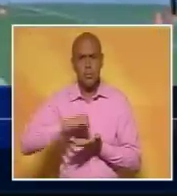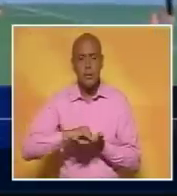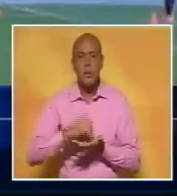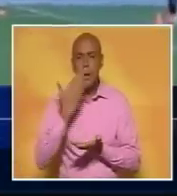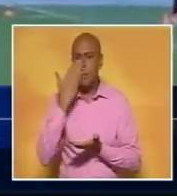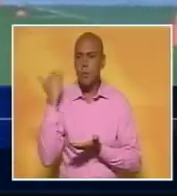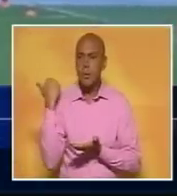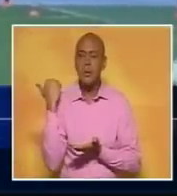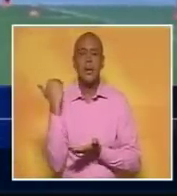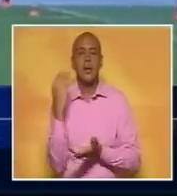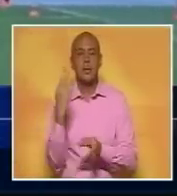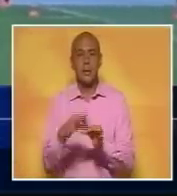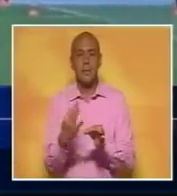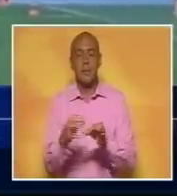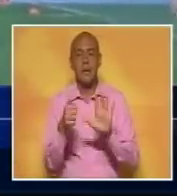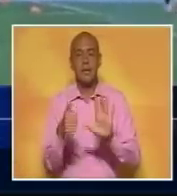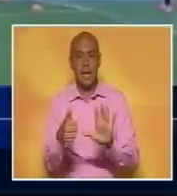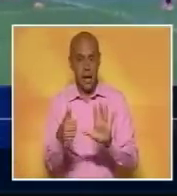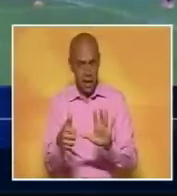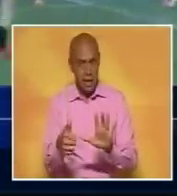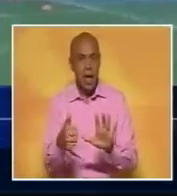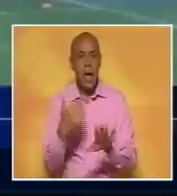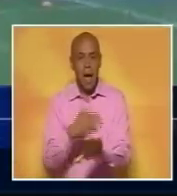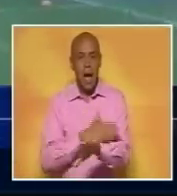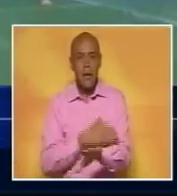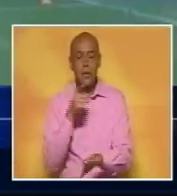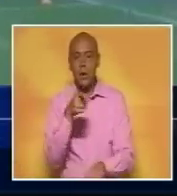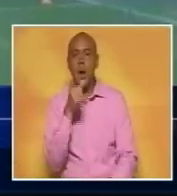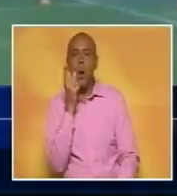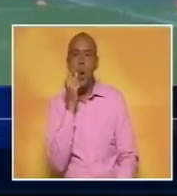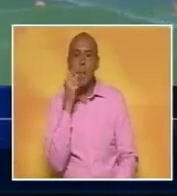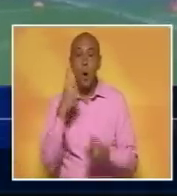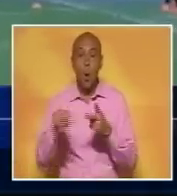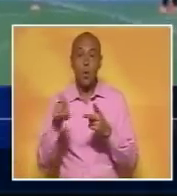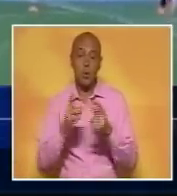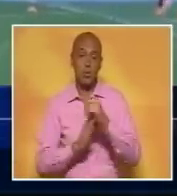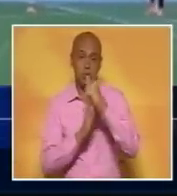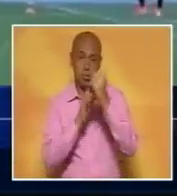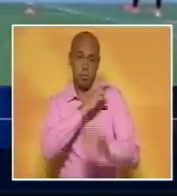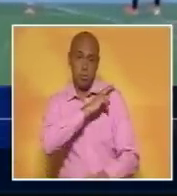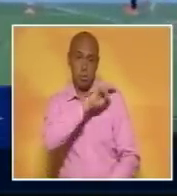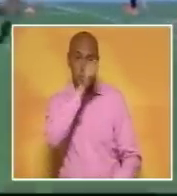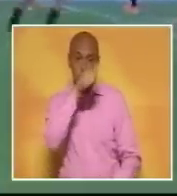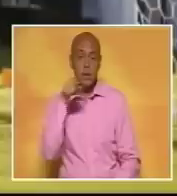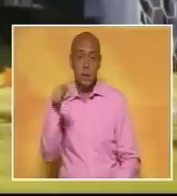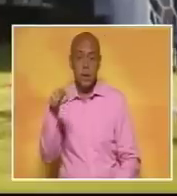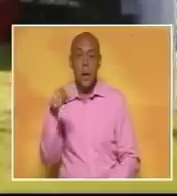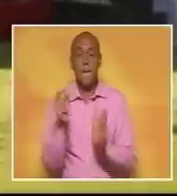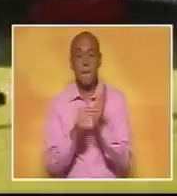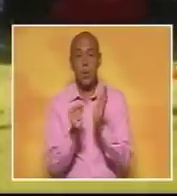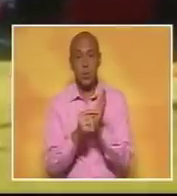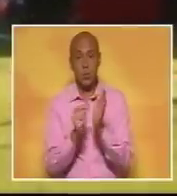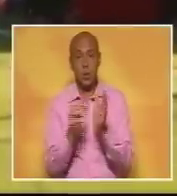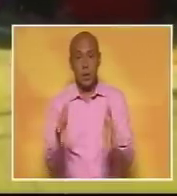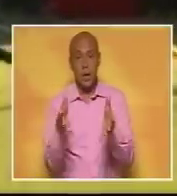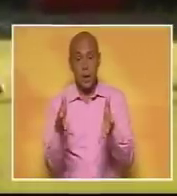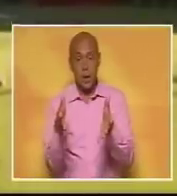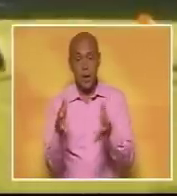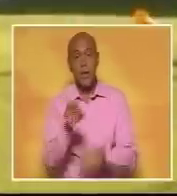del 2011 ante Guinea, cuando el combinado nacional, dirigido en ese momento por César Farías, se llevó la victoria con marcador